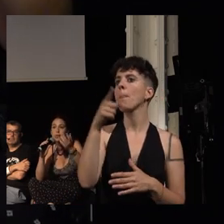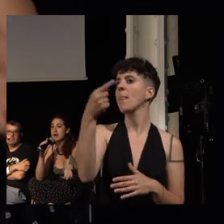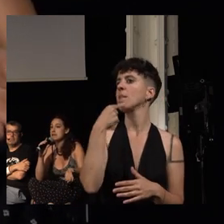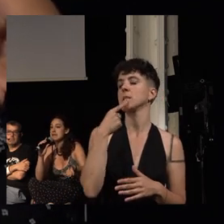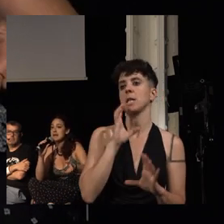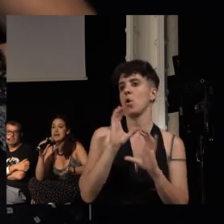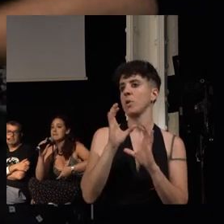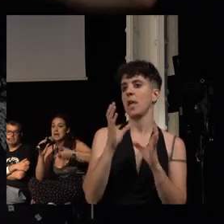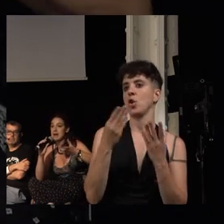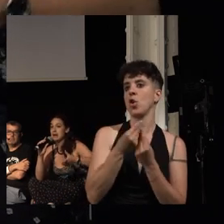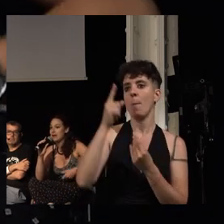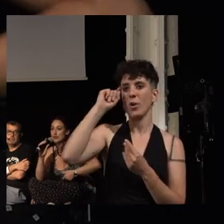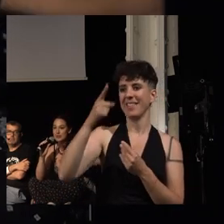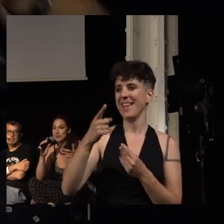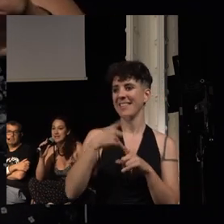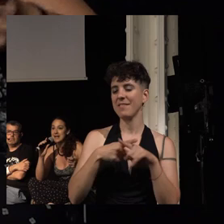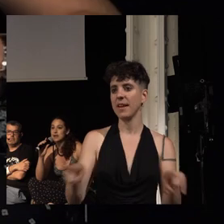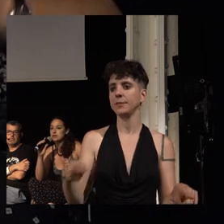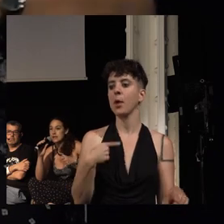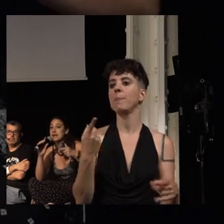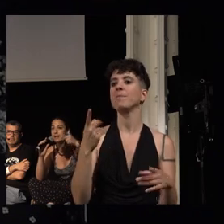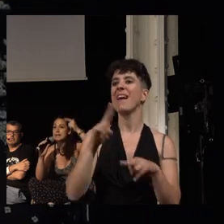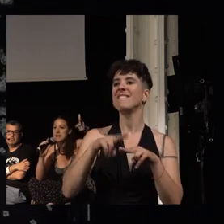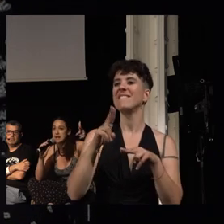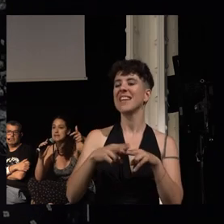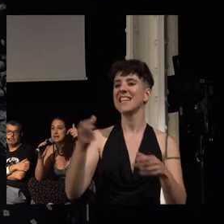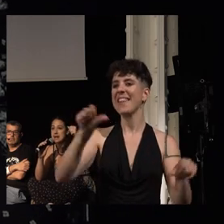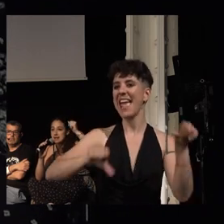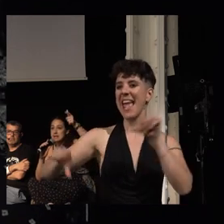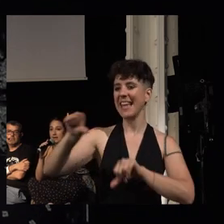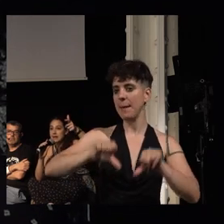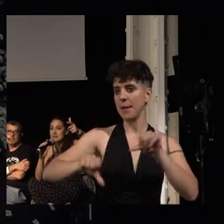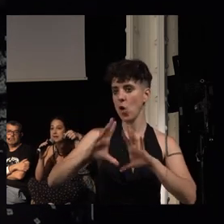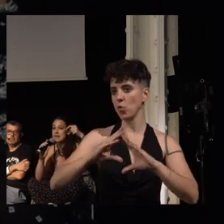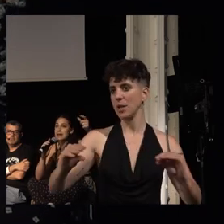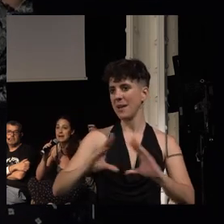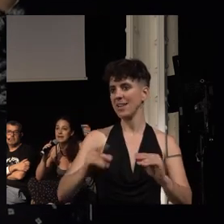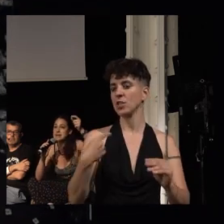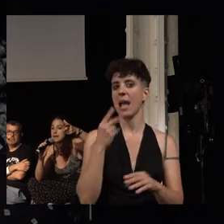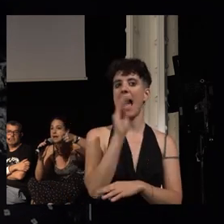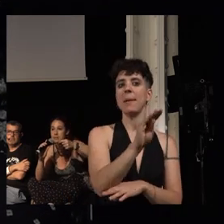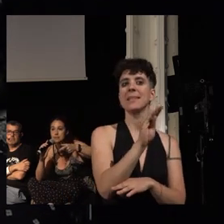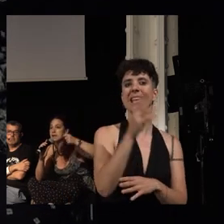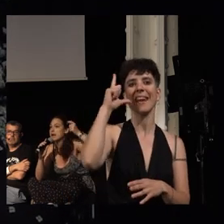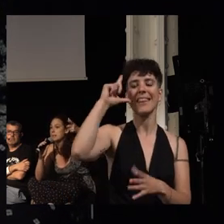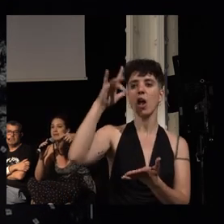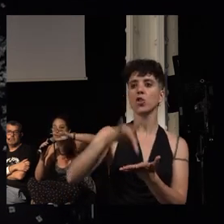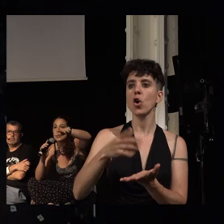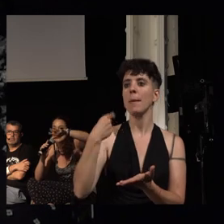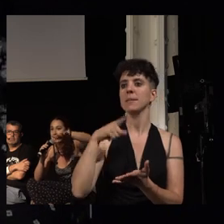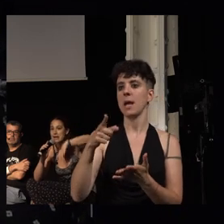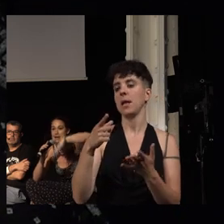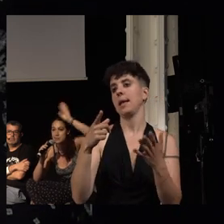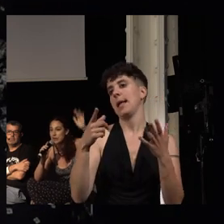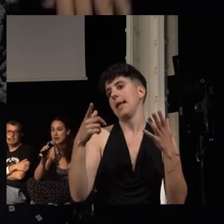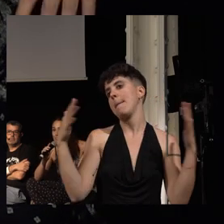Por ejemplo, la fiesta de química, los universitarios, o sea, ir a avisar a las chicas, ir a avisar de que tal día se hará, el día que hay partido